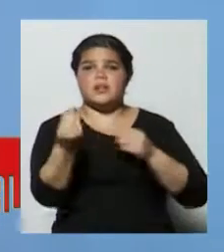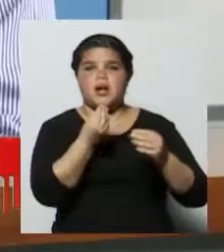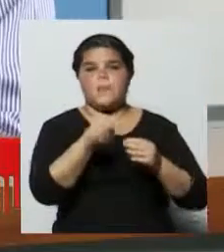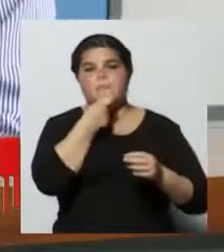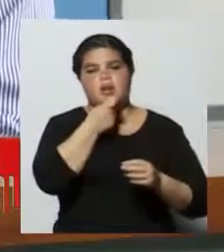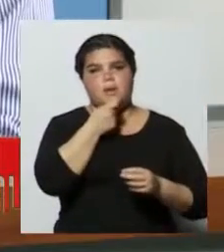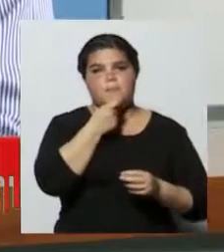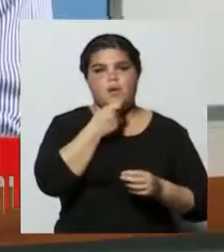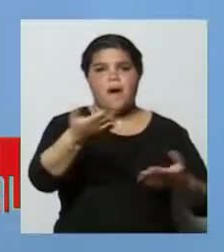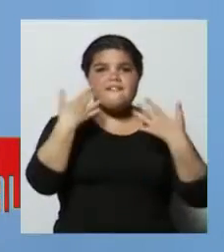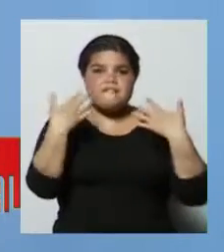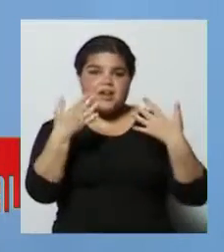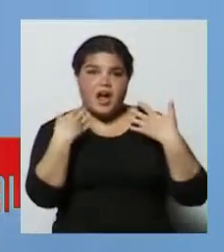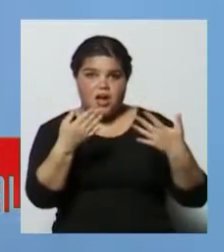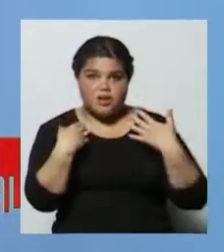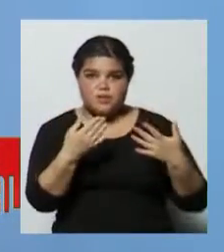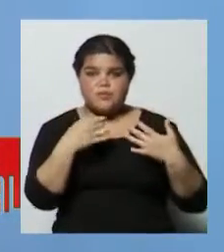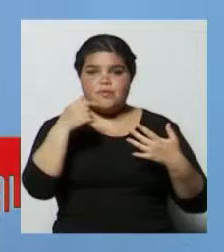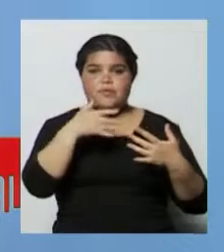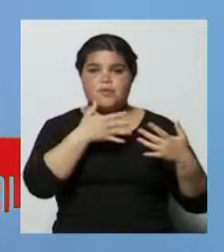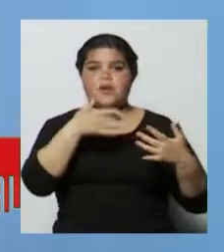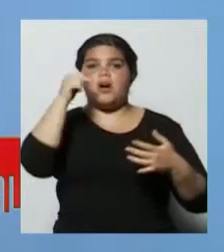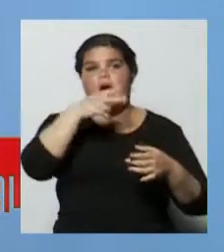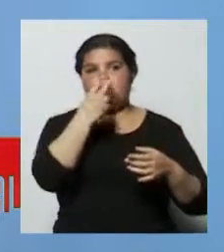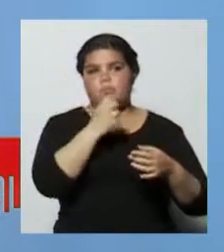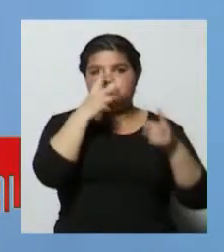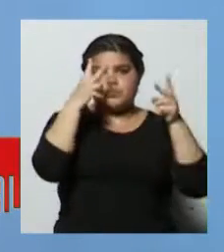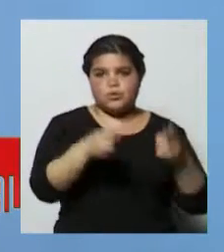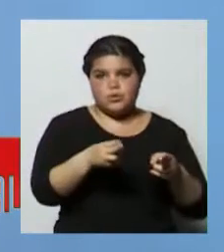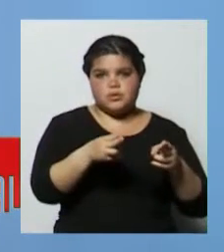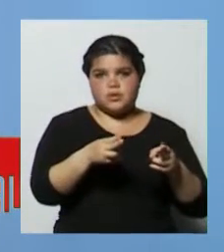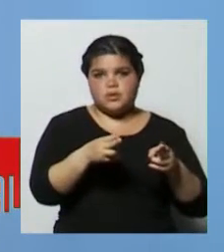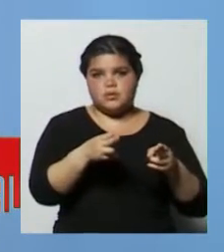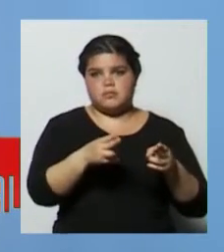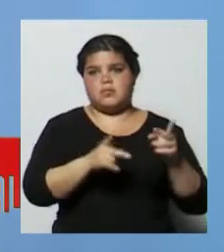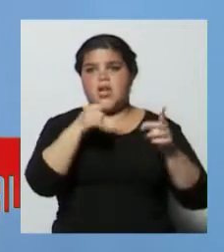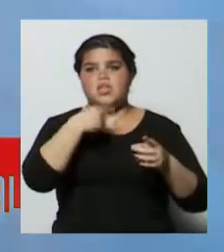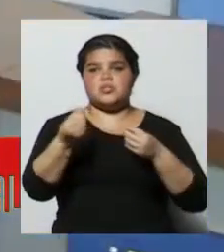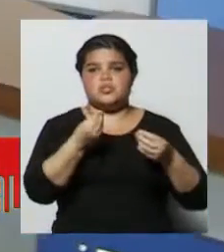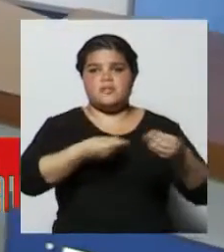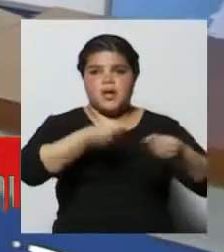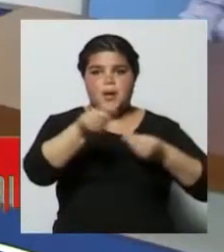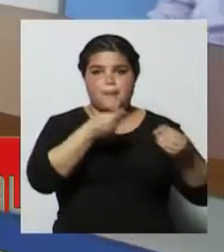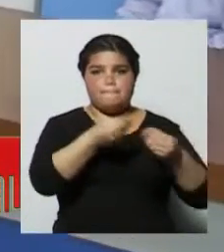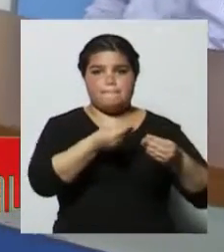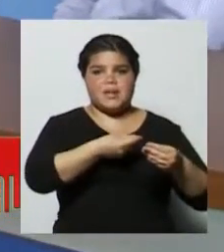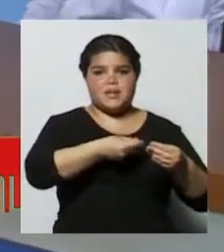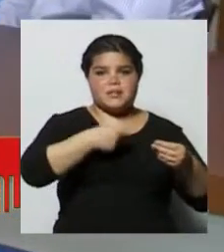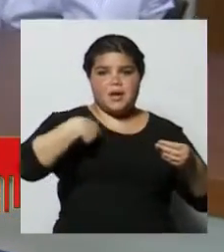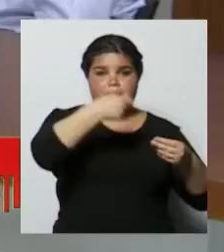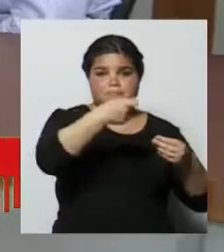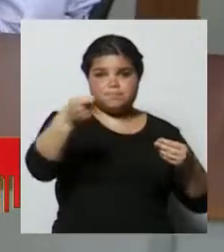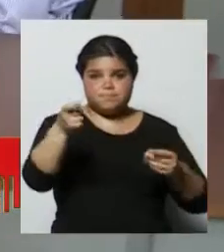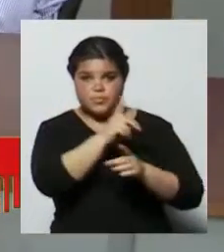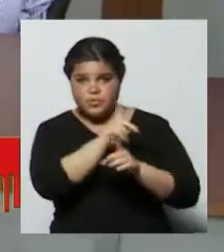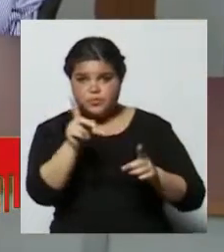la luz y demás, esto sale a flote, ¿no? Que no cumplen las empresas con planes de protección de inversión. Exactamente. Mira,